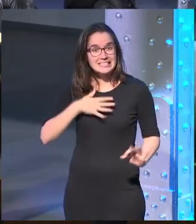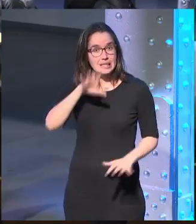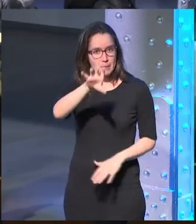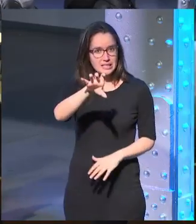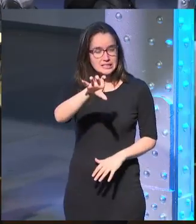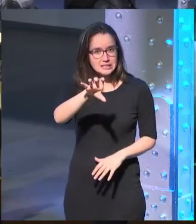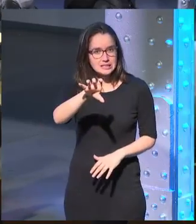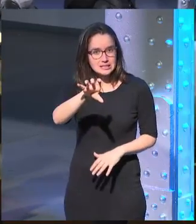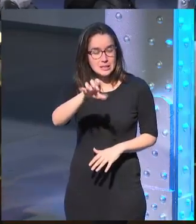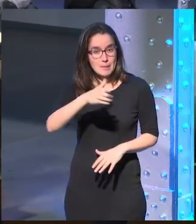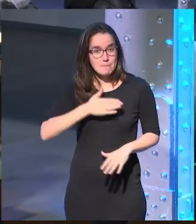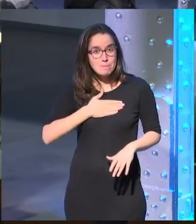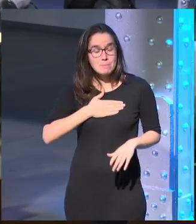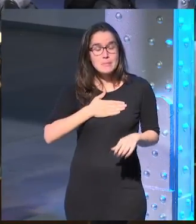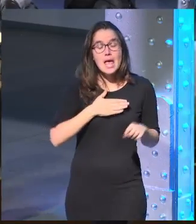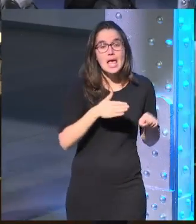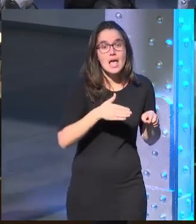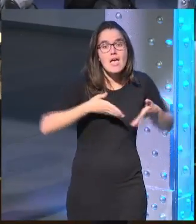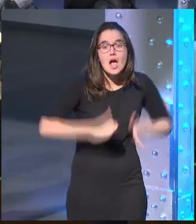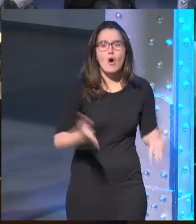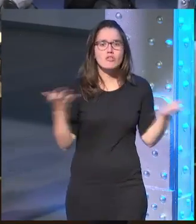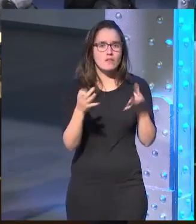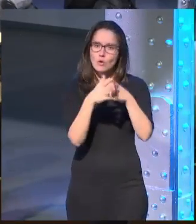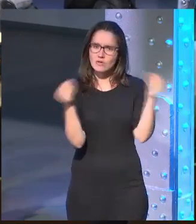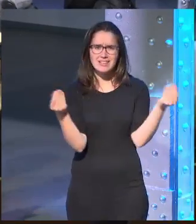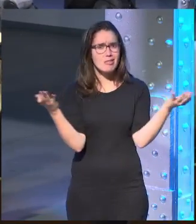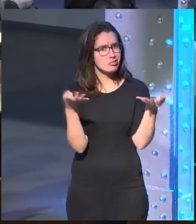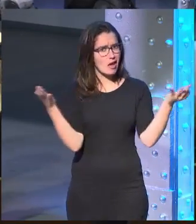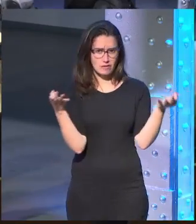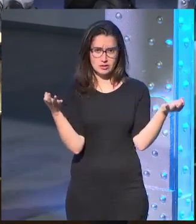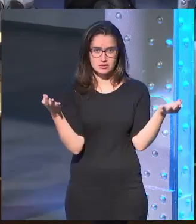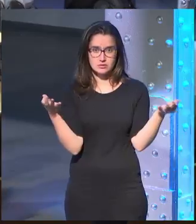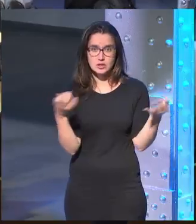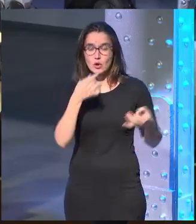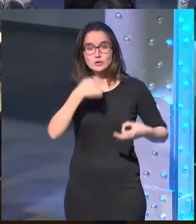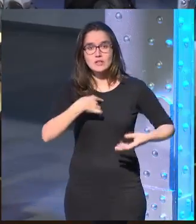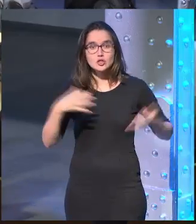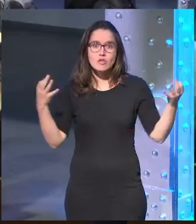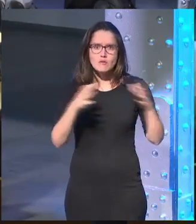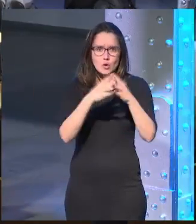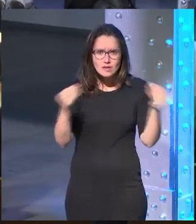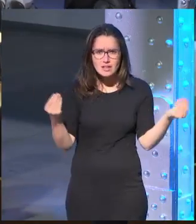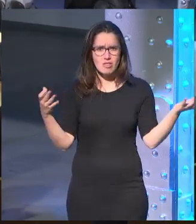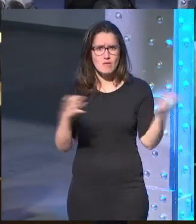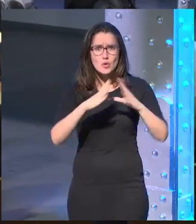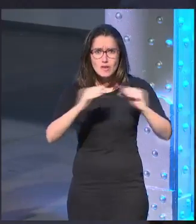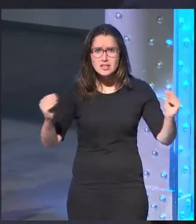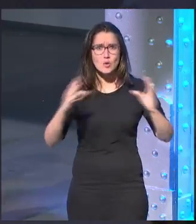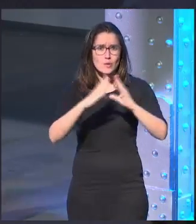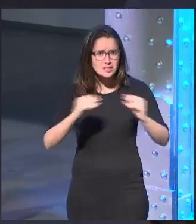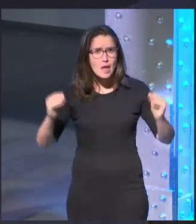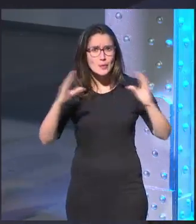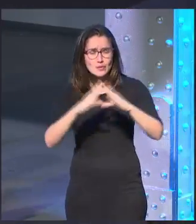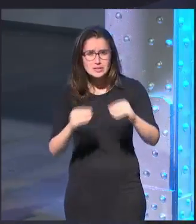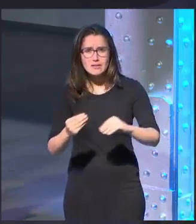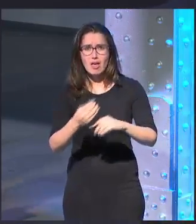mucho de que mi chico tiene que ir a la universidad. Esto es así, ¿eh? Y nos han dicho, tienes que ir a la universidad porque es en la universidad